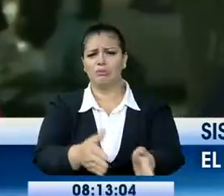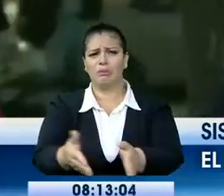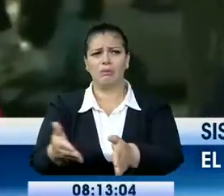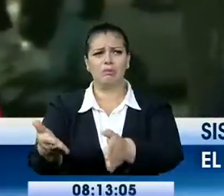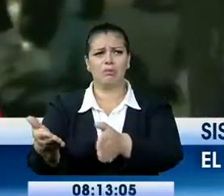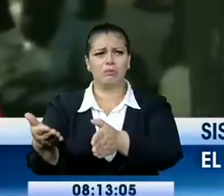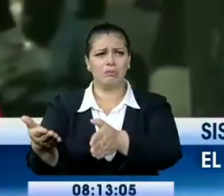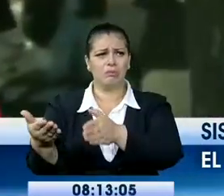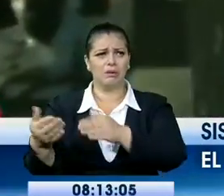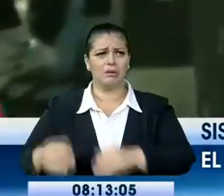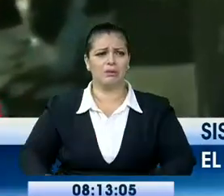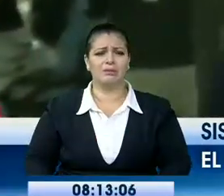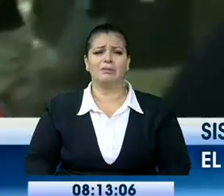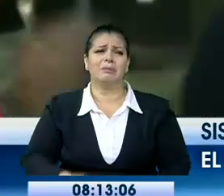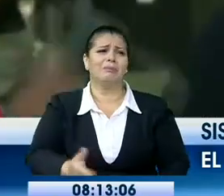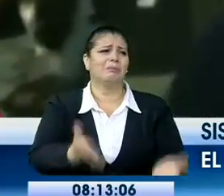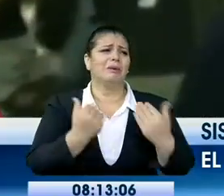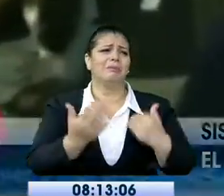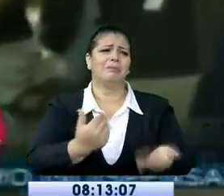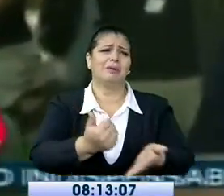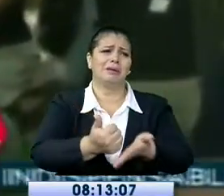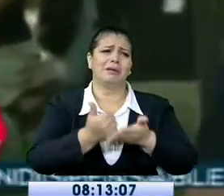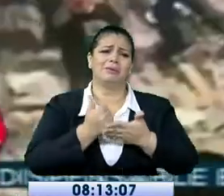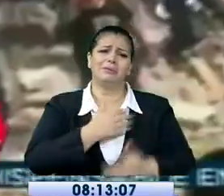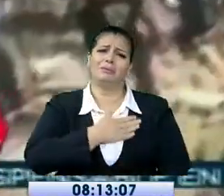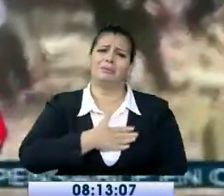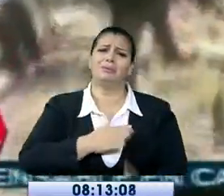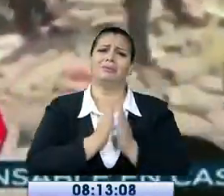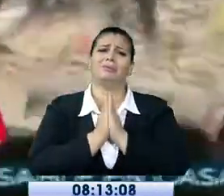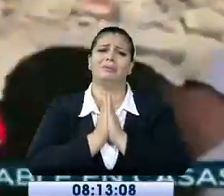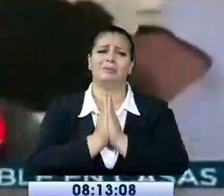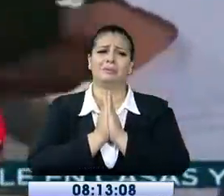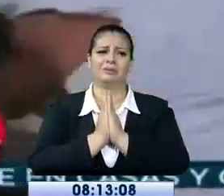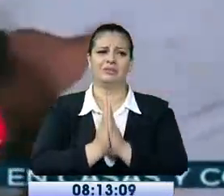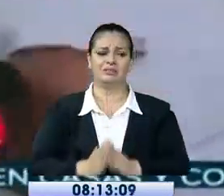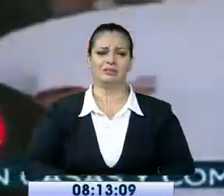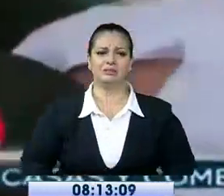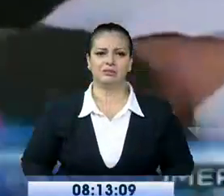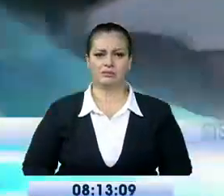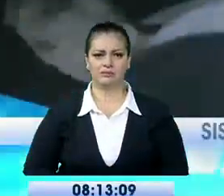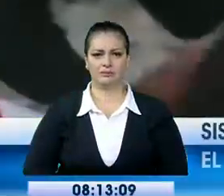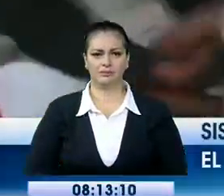en el interior. Claro que hay familias adentro, ¿por qué no llega la ayuda?